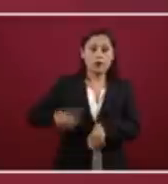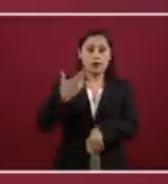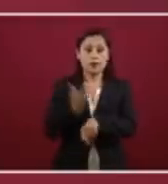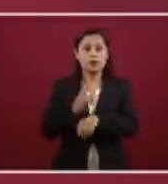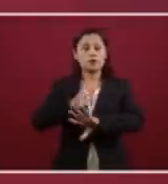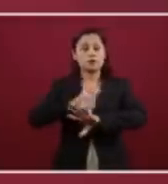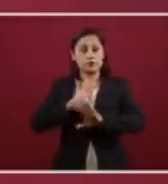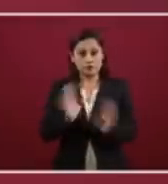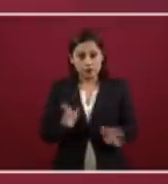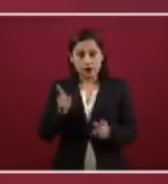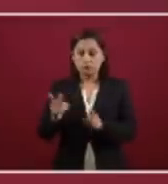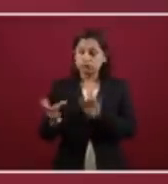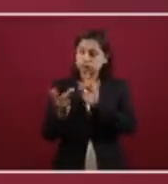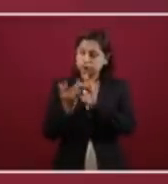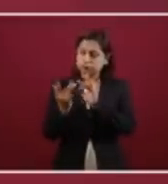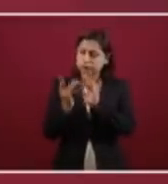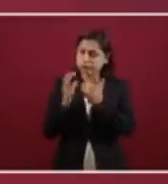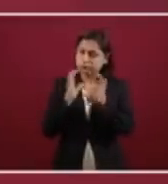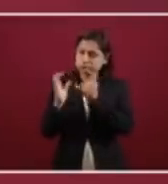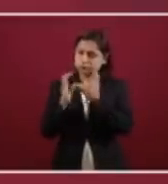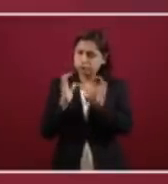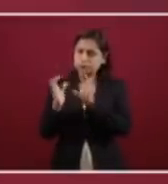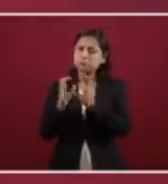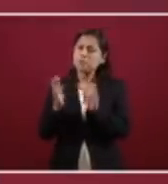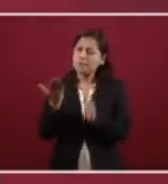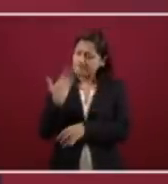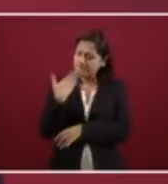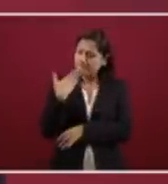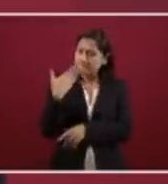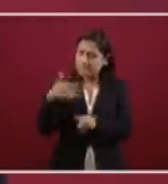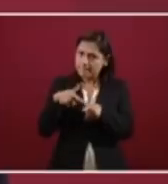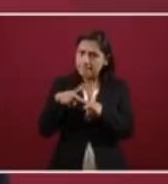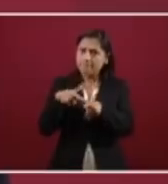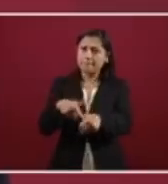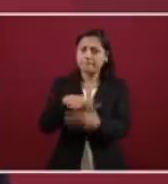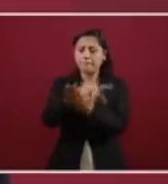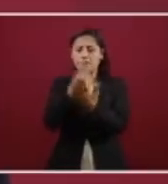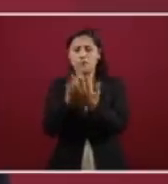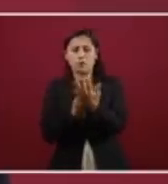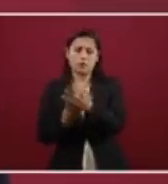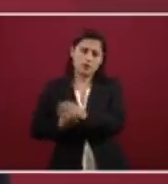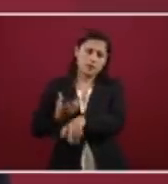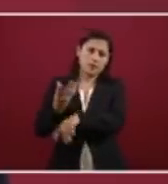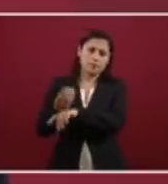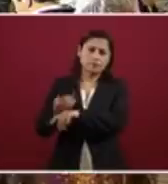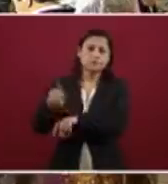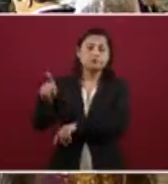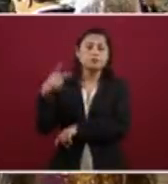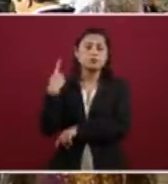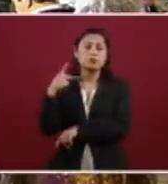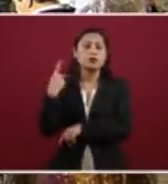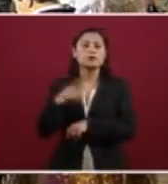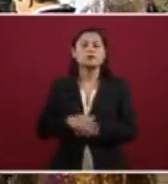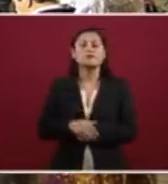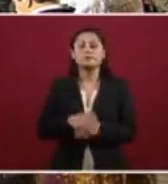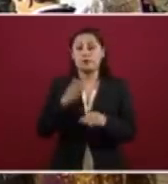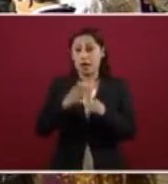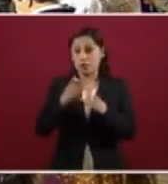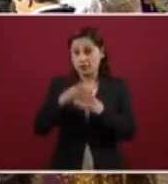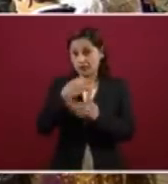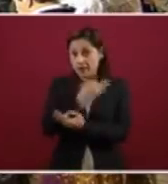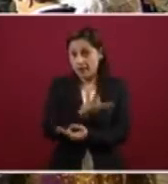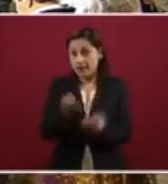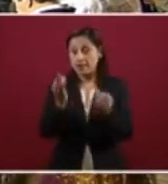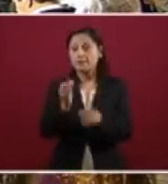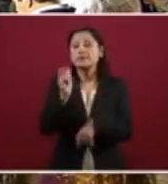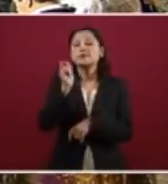seguir habiendo pues un buen entendimiento para el desarrollo del programa. Y aprovechamos para comunicar que